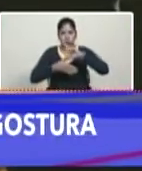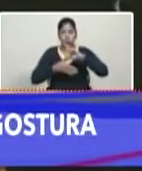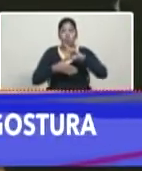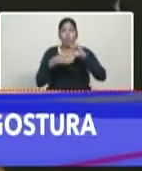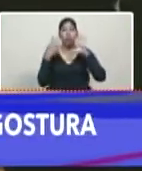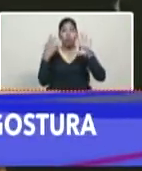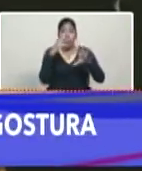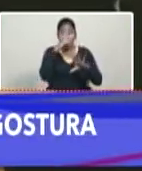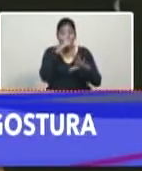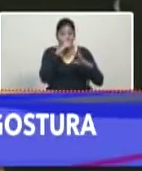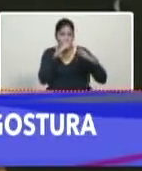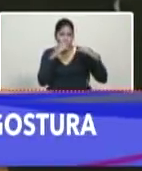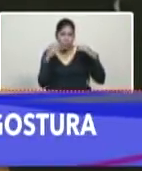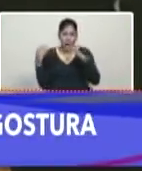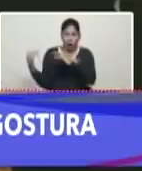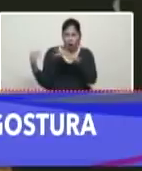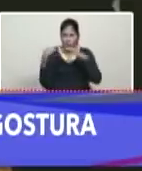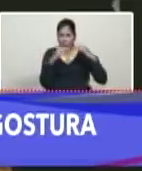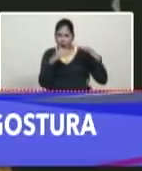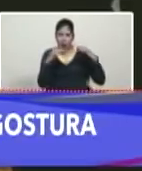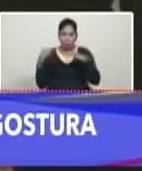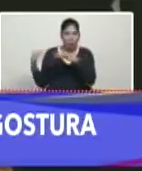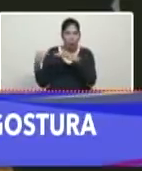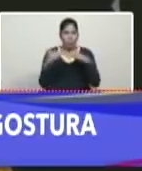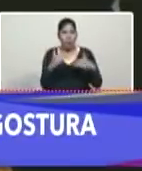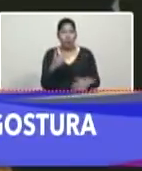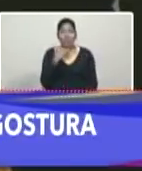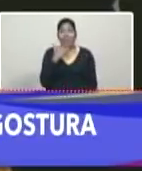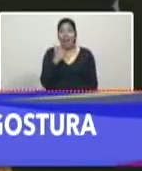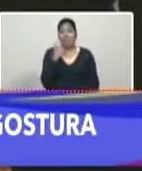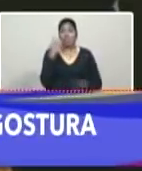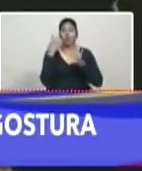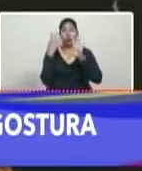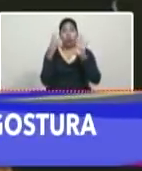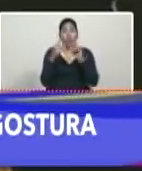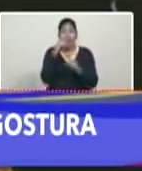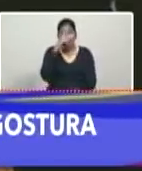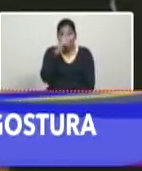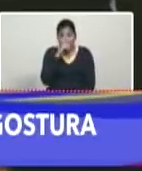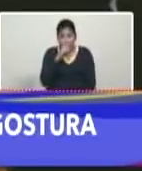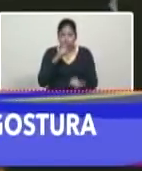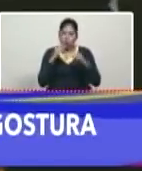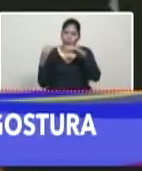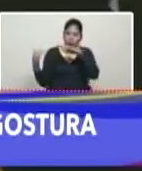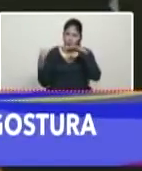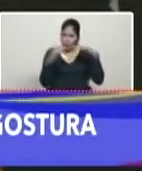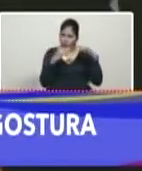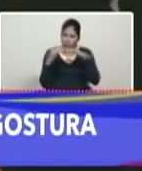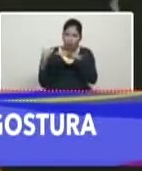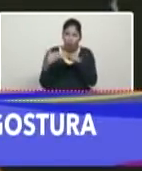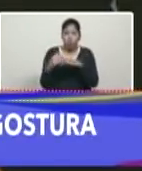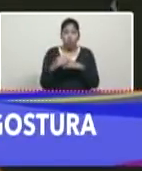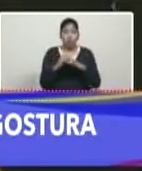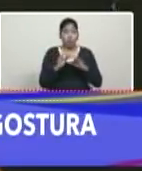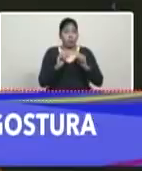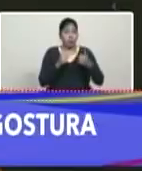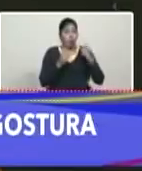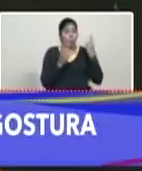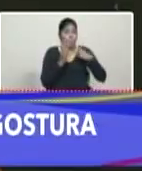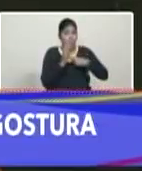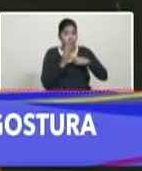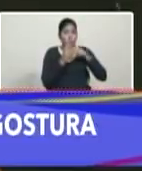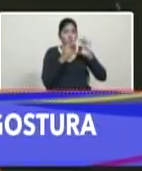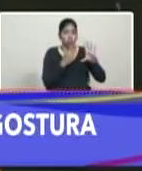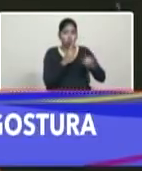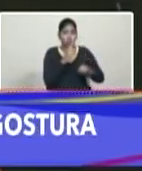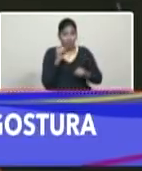9 años ya, habían pasado casi 9 años de aquel 19 de abril del año